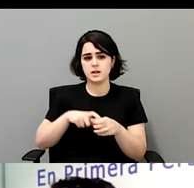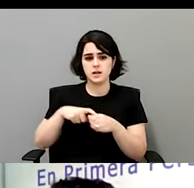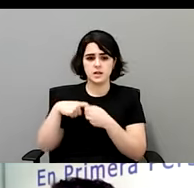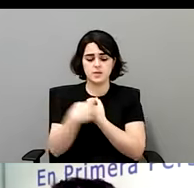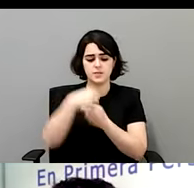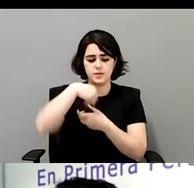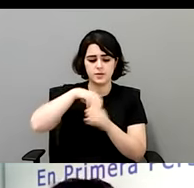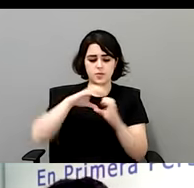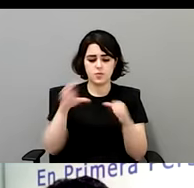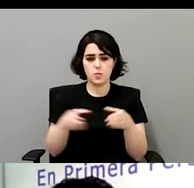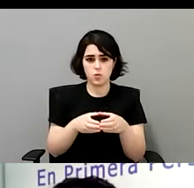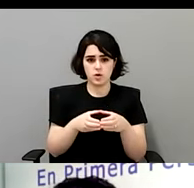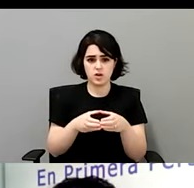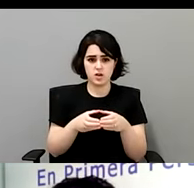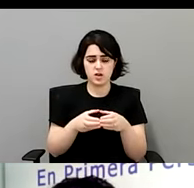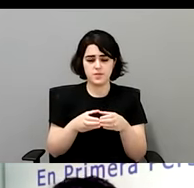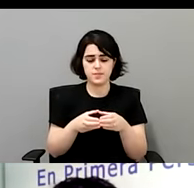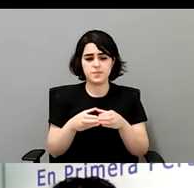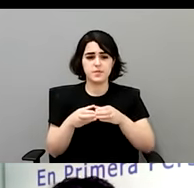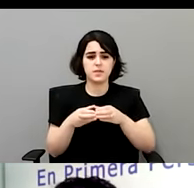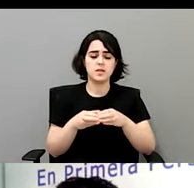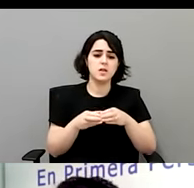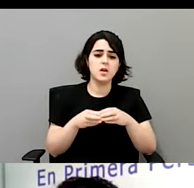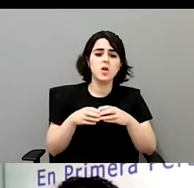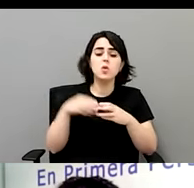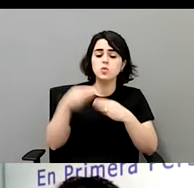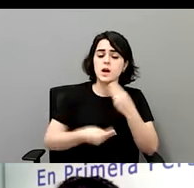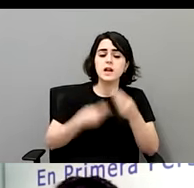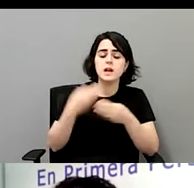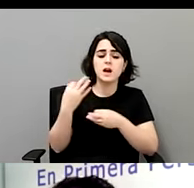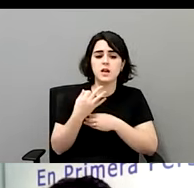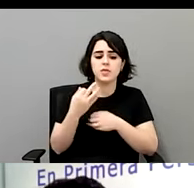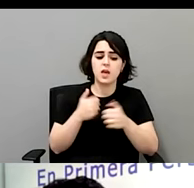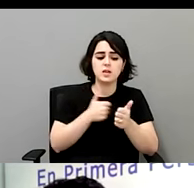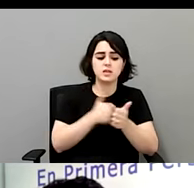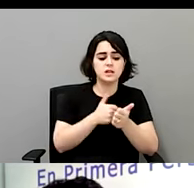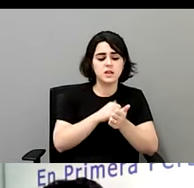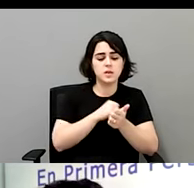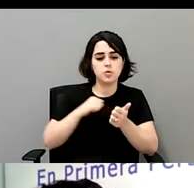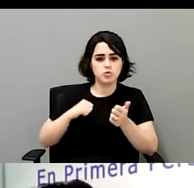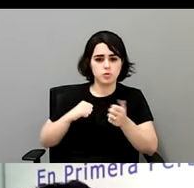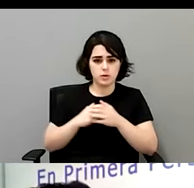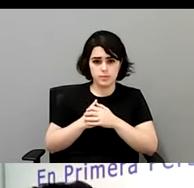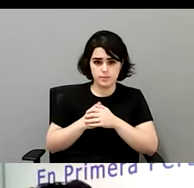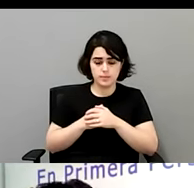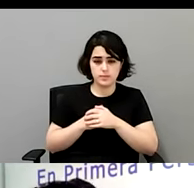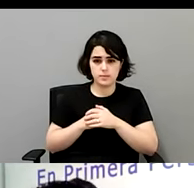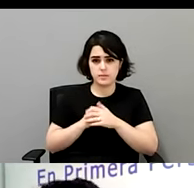comunidad, sí utilizaría la asistencia personal.